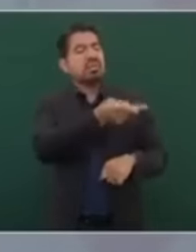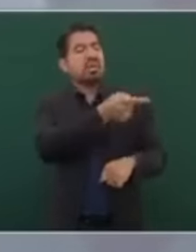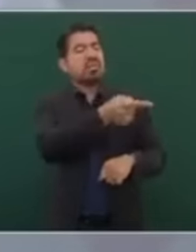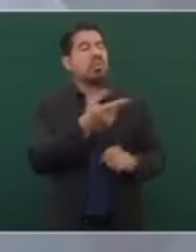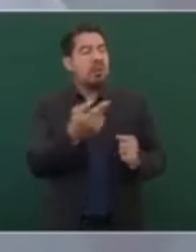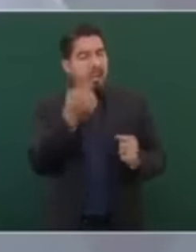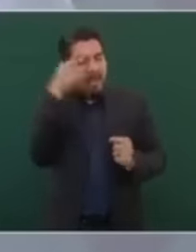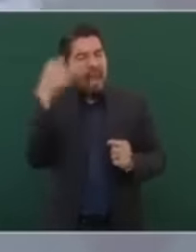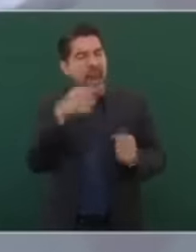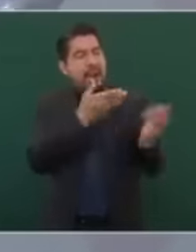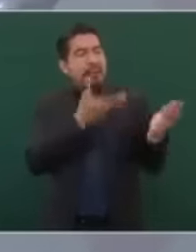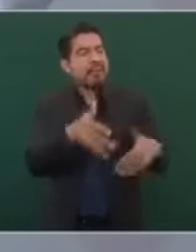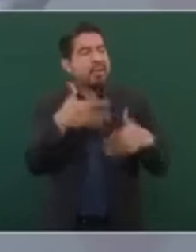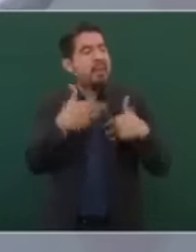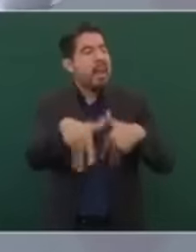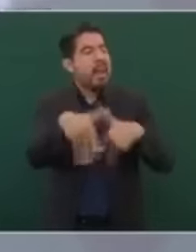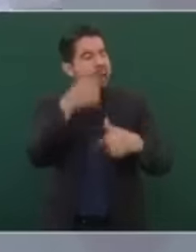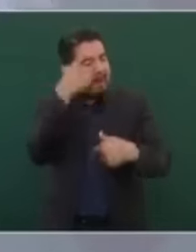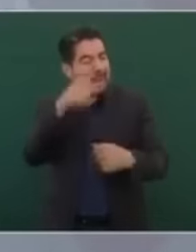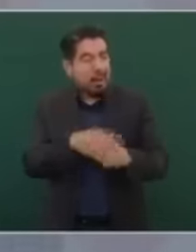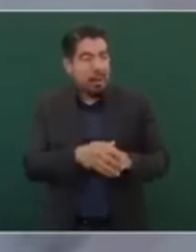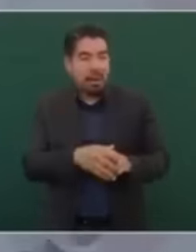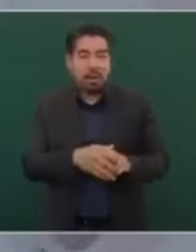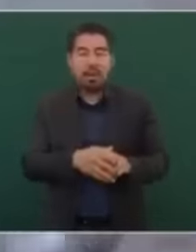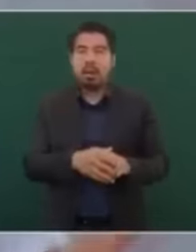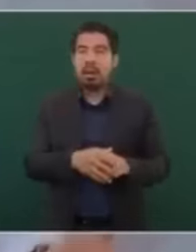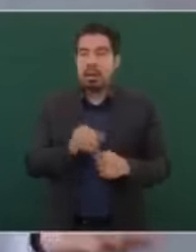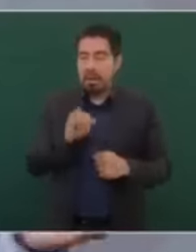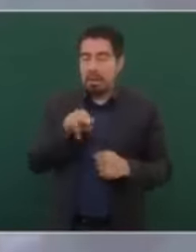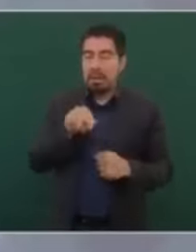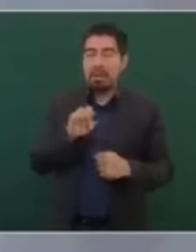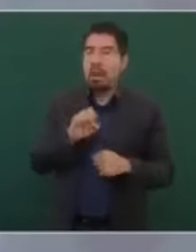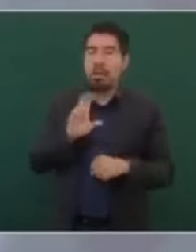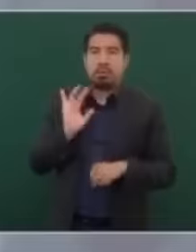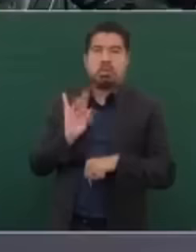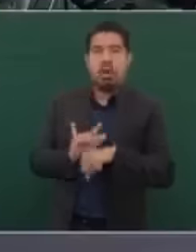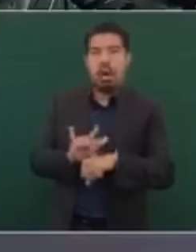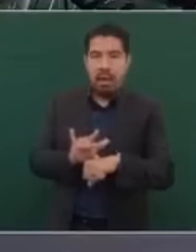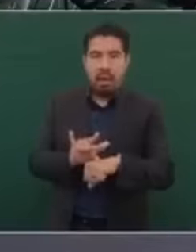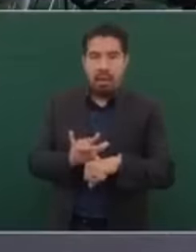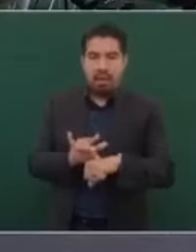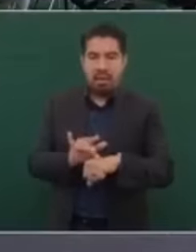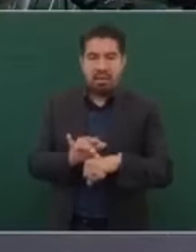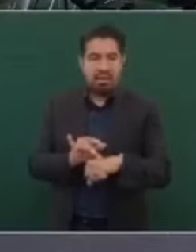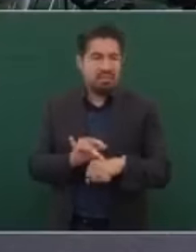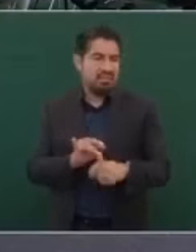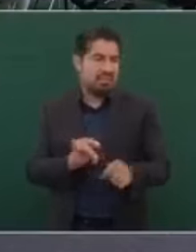Pues porque el INE no se toca. ¿Y eso qué?